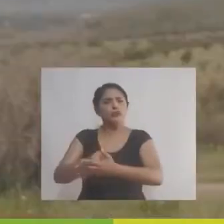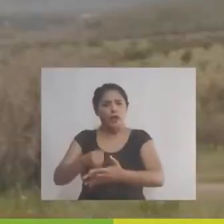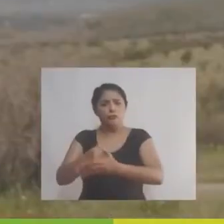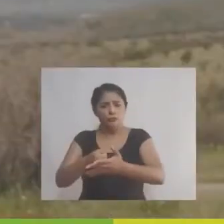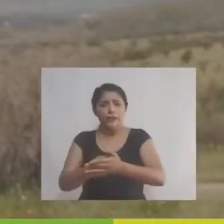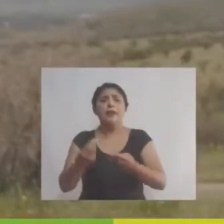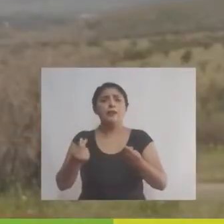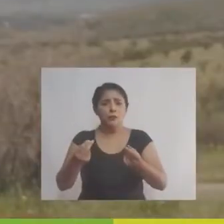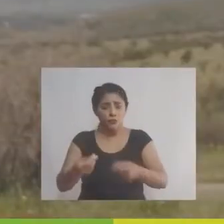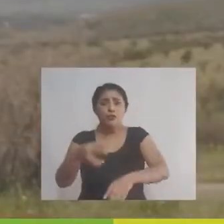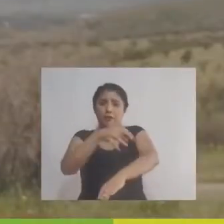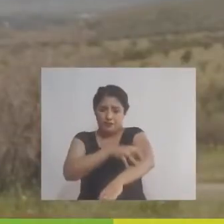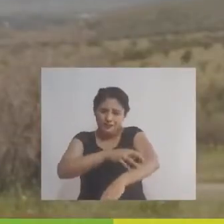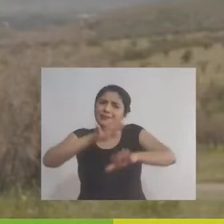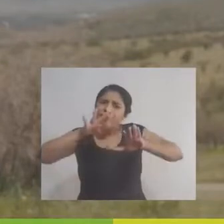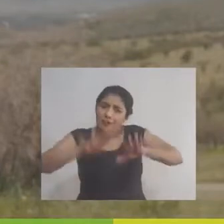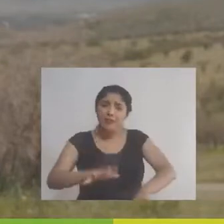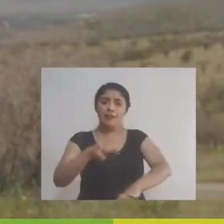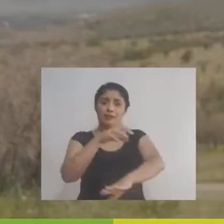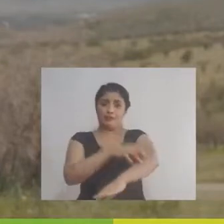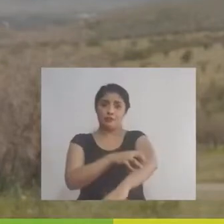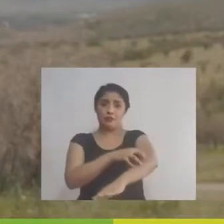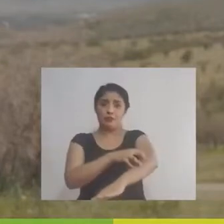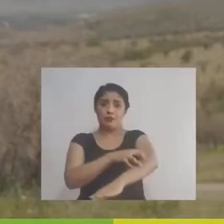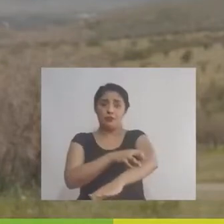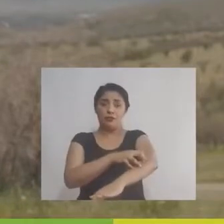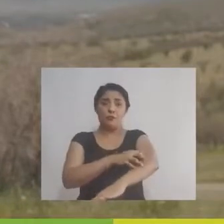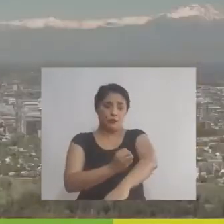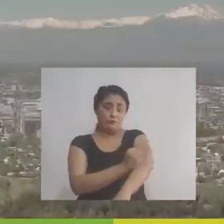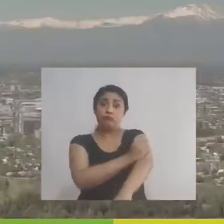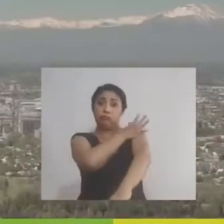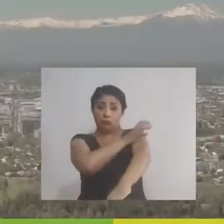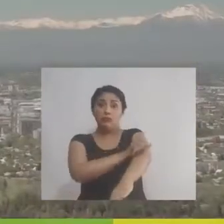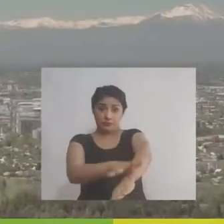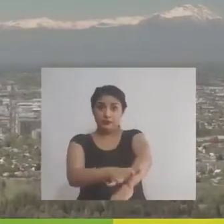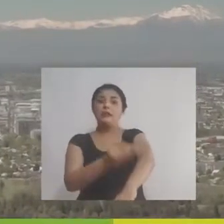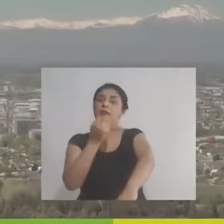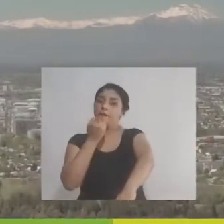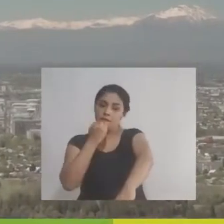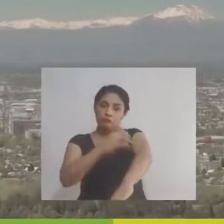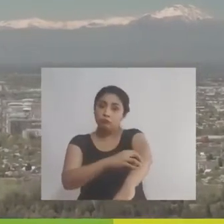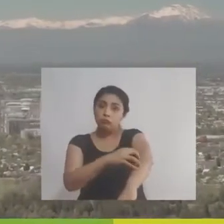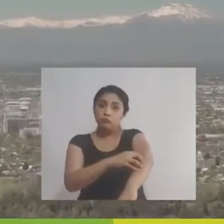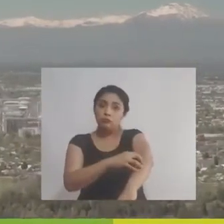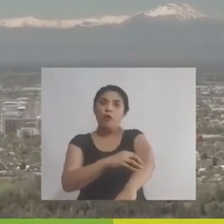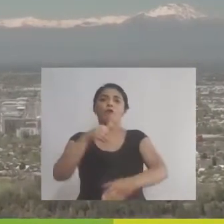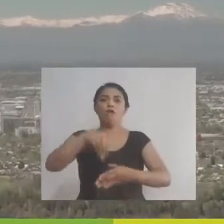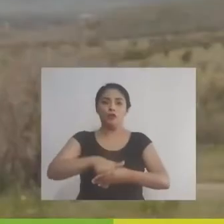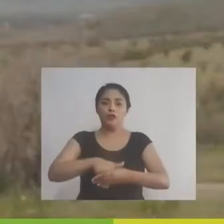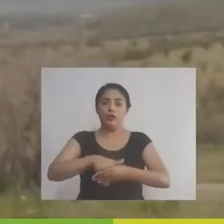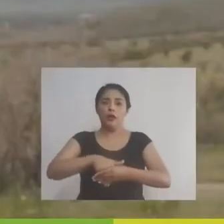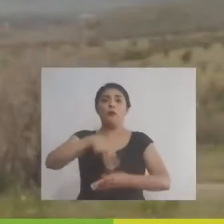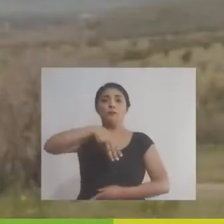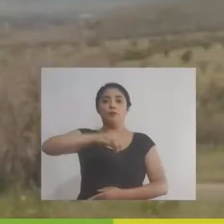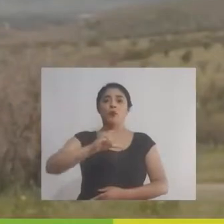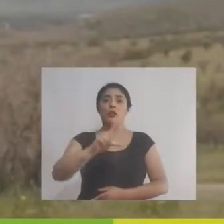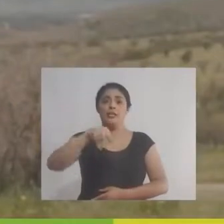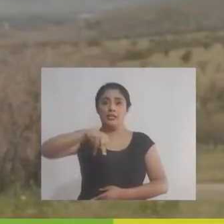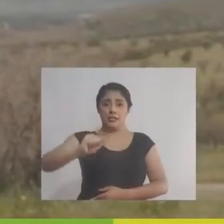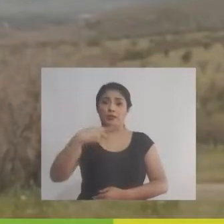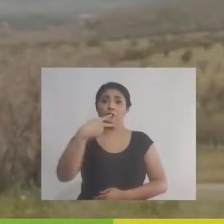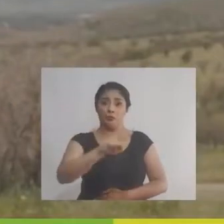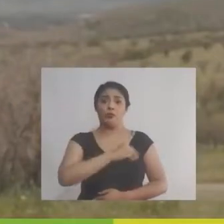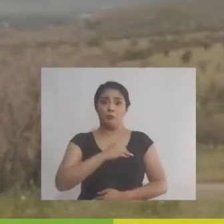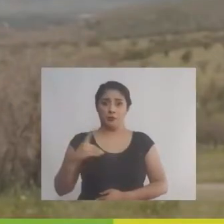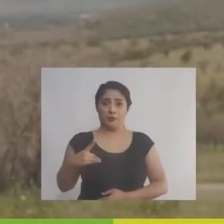los recursos de la región para que se queden en la región. Por una descentralización nacional y regional, vota